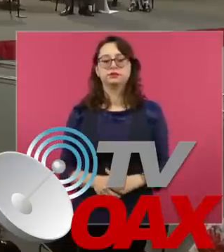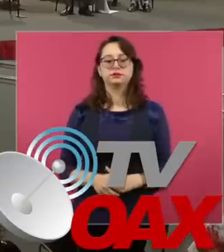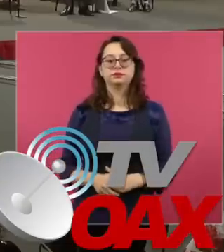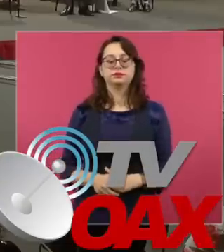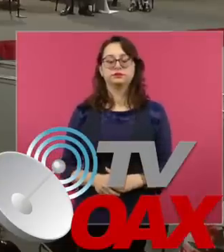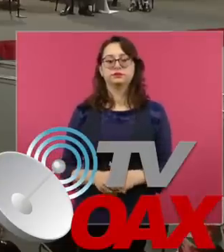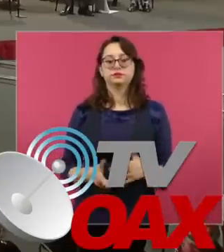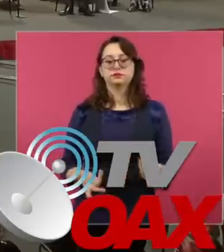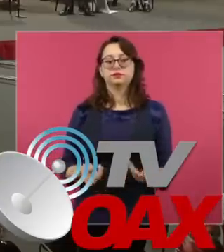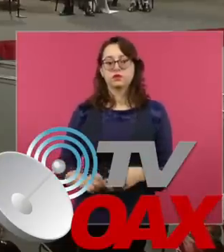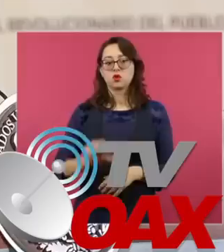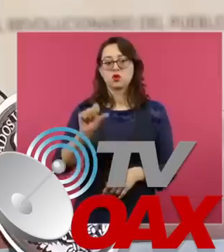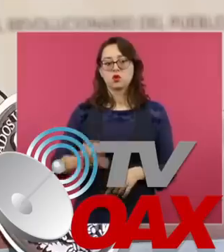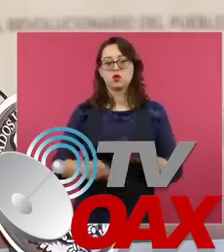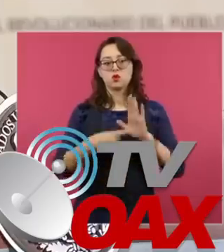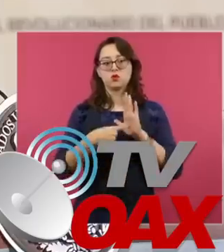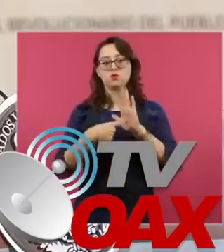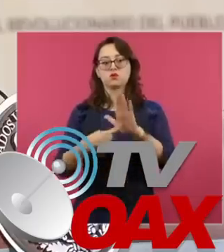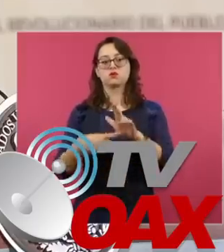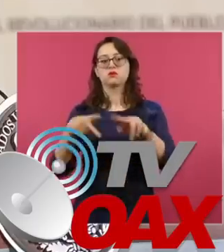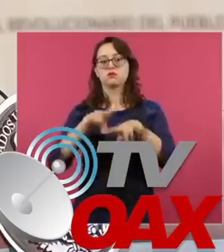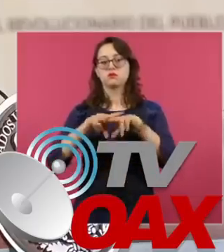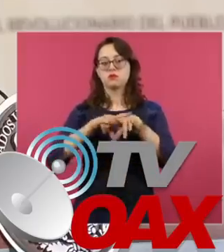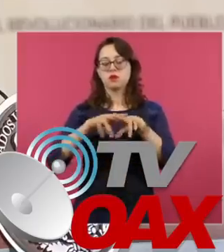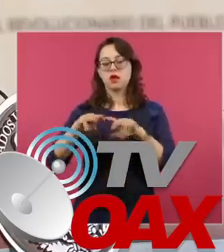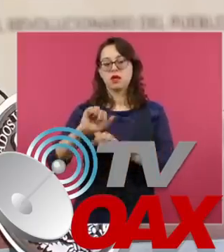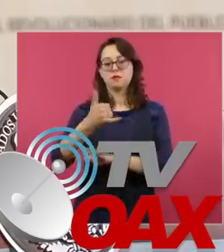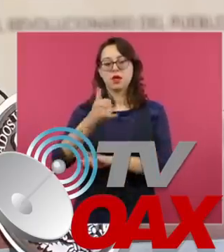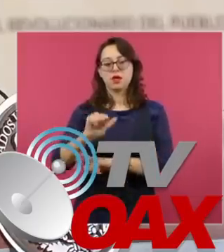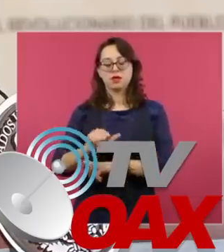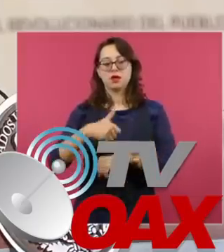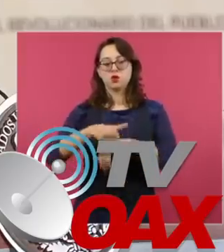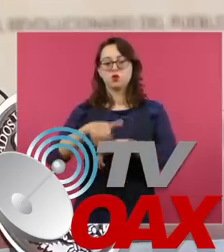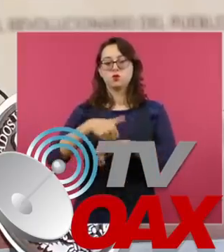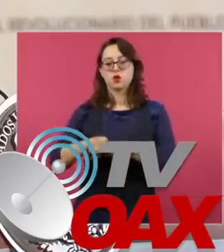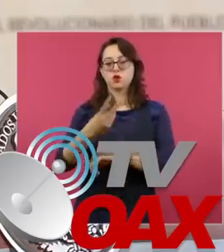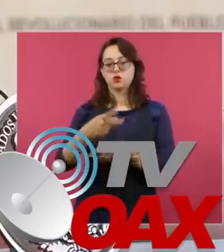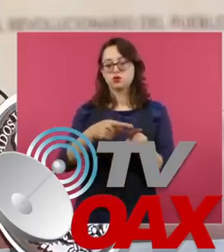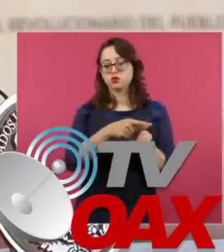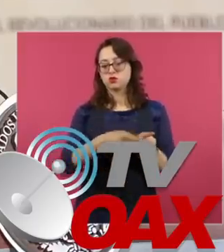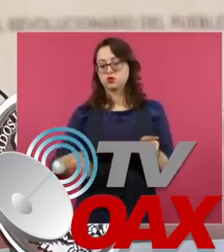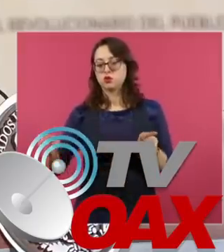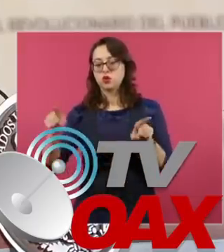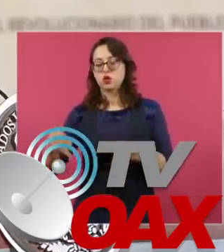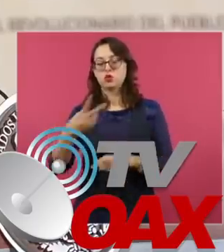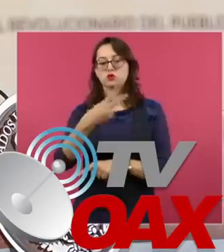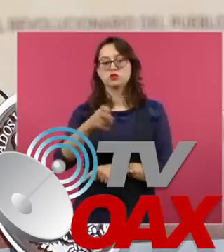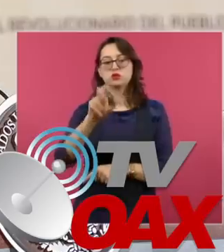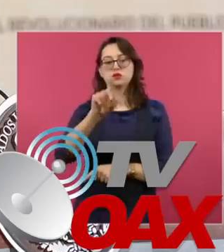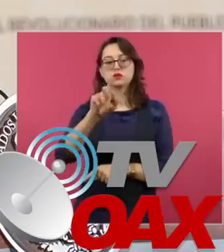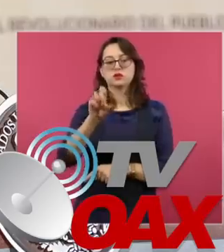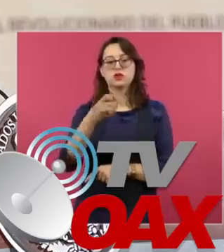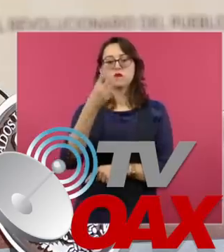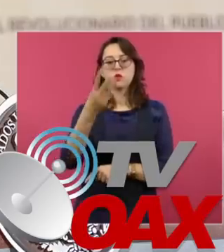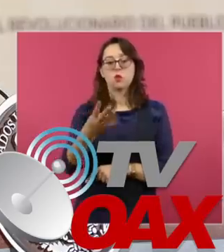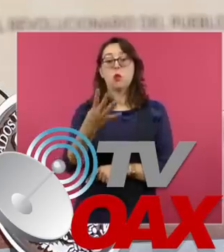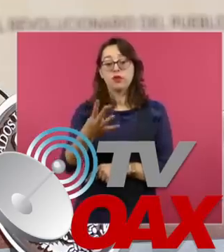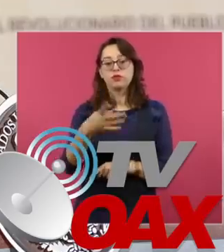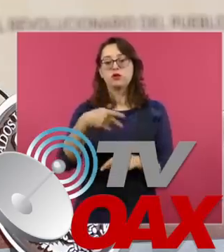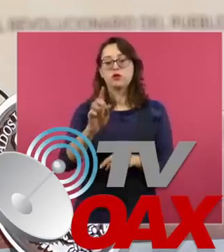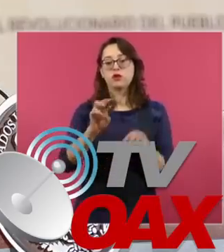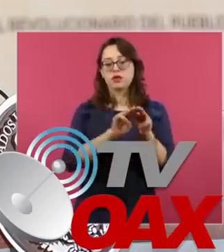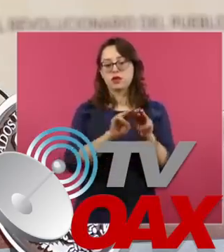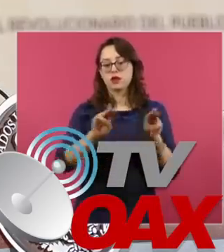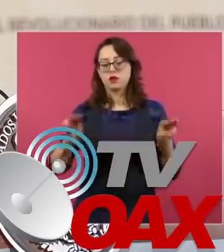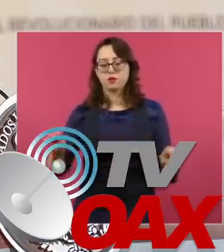Informamos sobre avances en el tramo 2 del Tren Maya, que tiene 234 kilómetros de Escárcega a